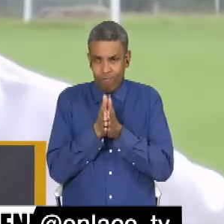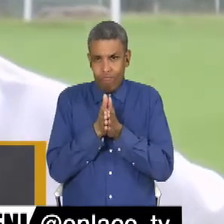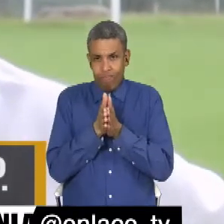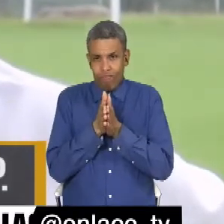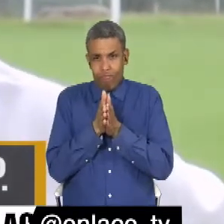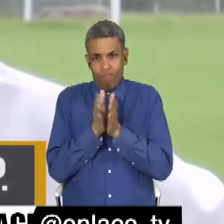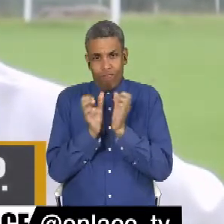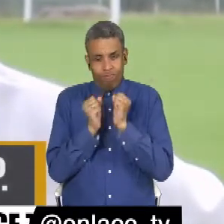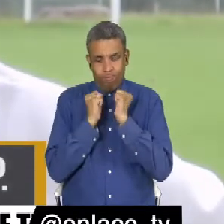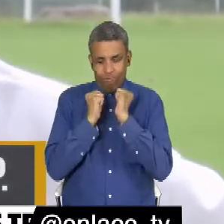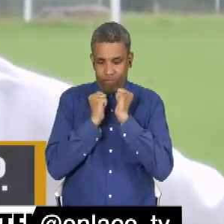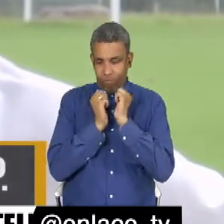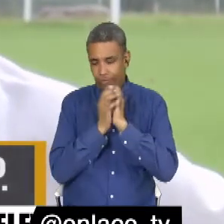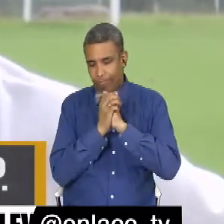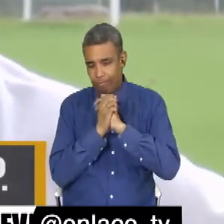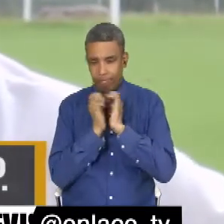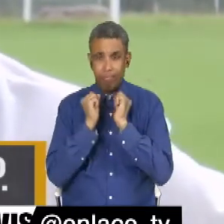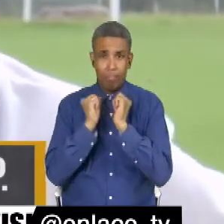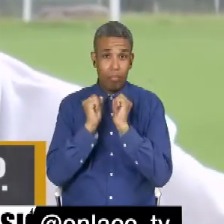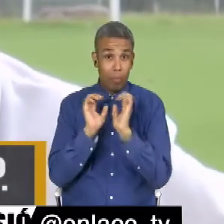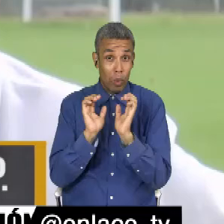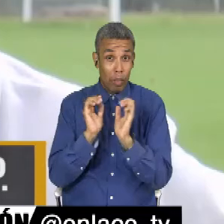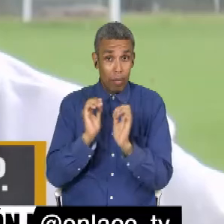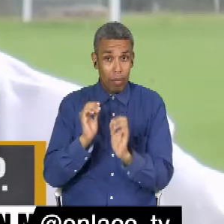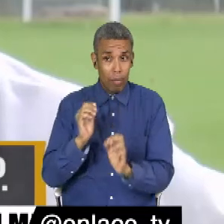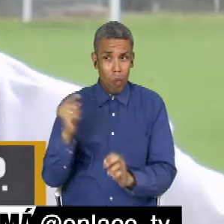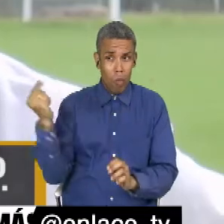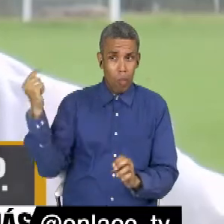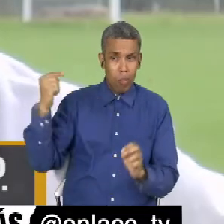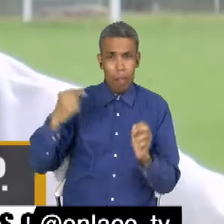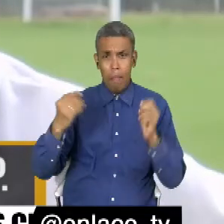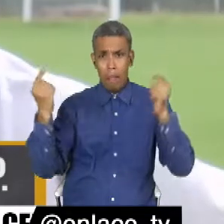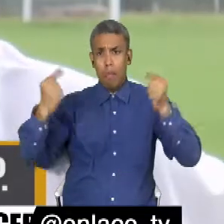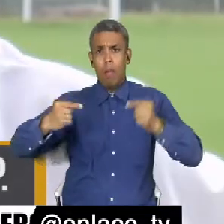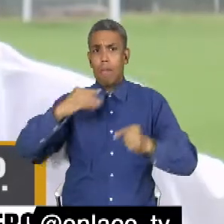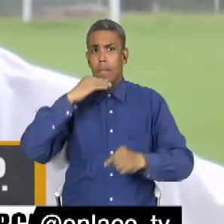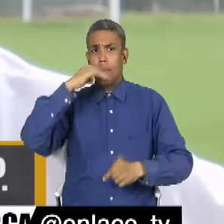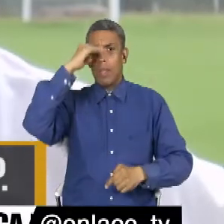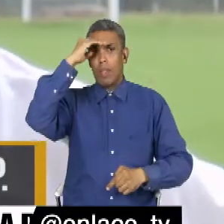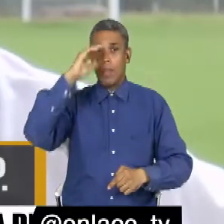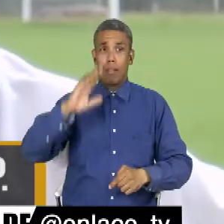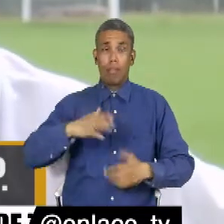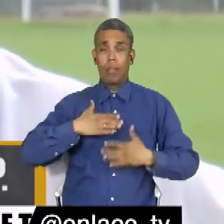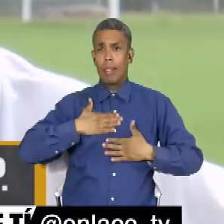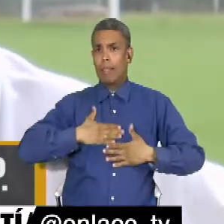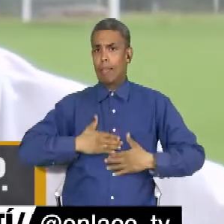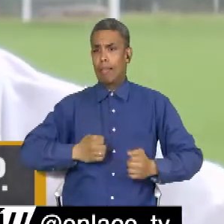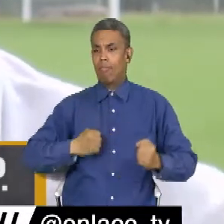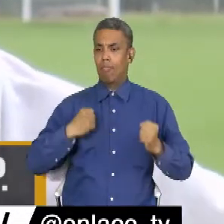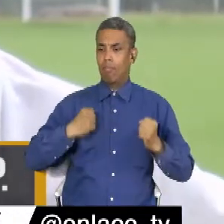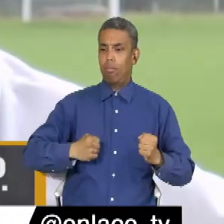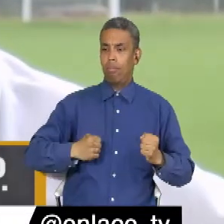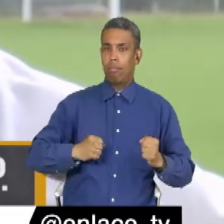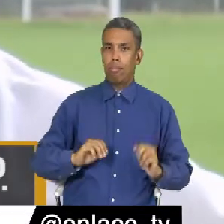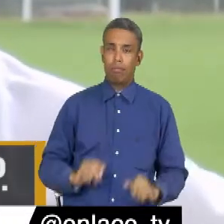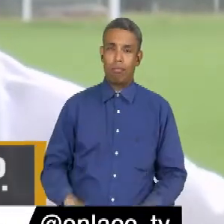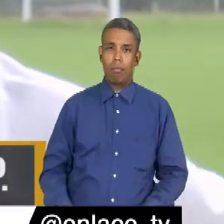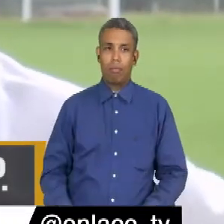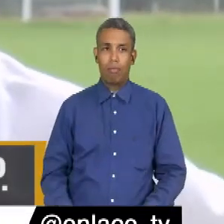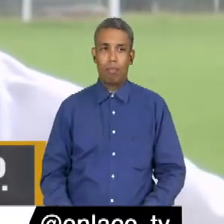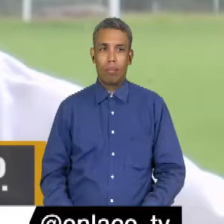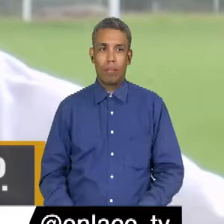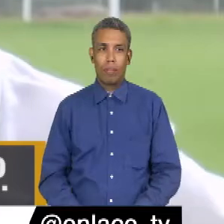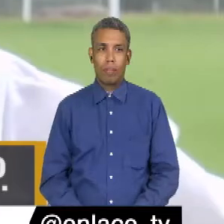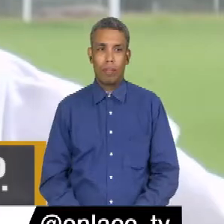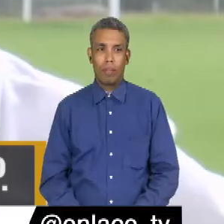Y habrá que afrontarlo con toda la vocación del caso, tratando de expresar